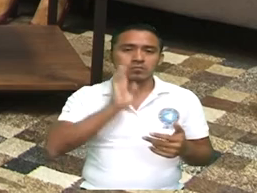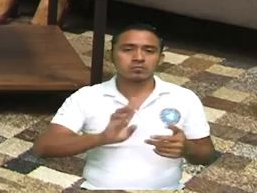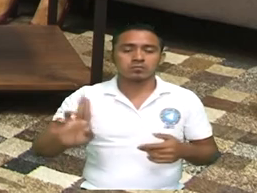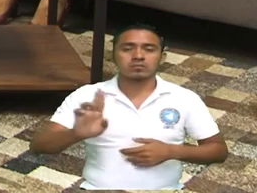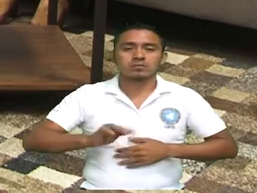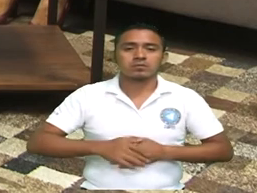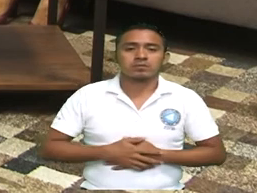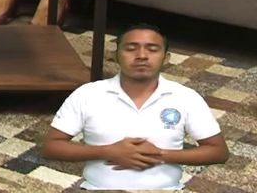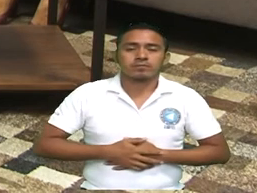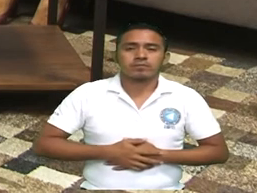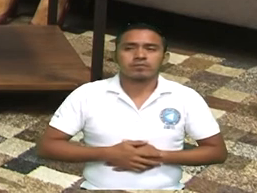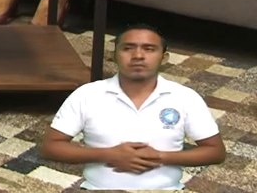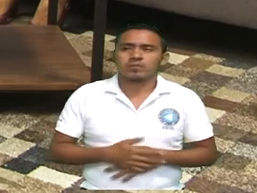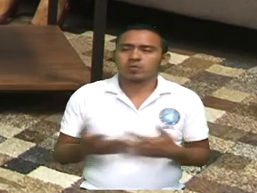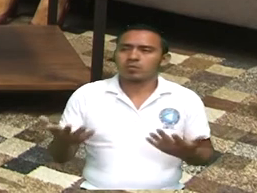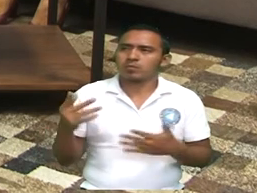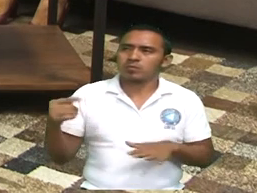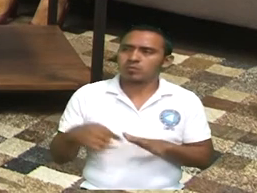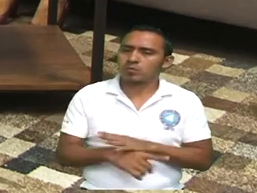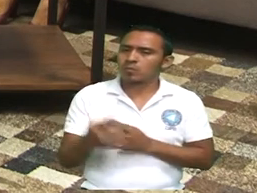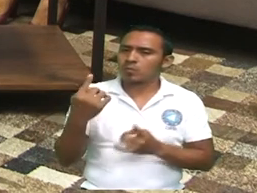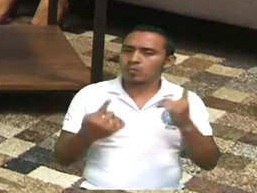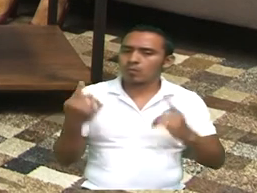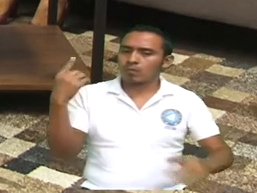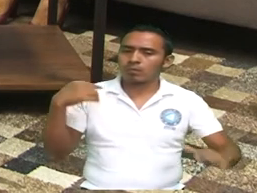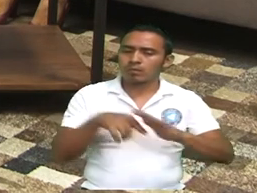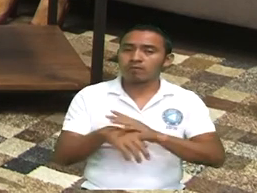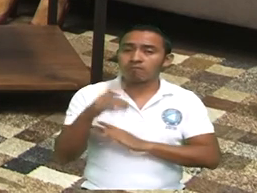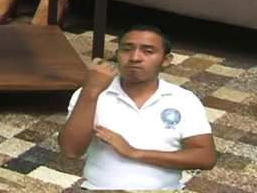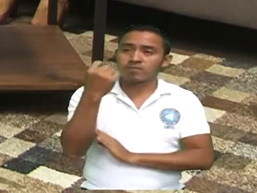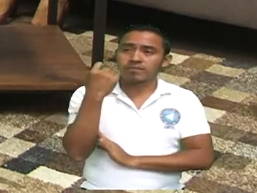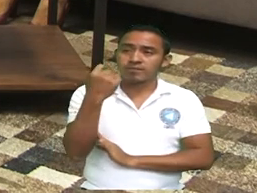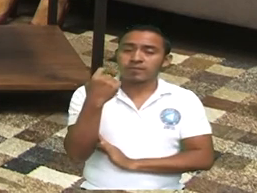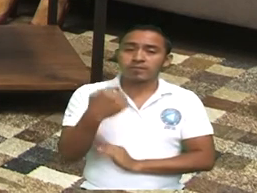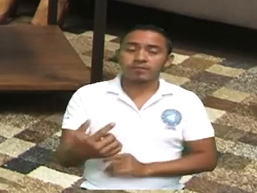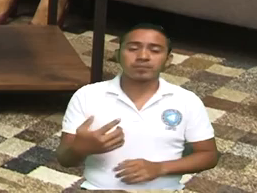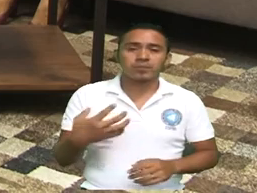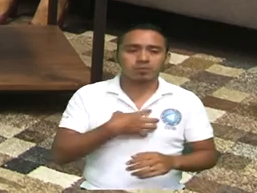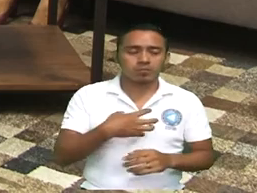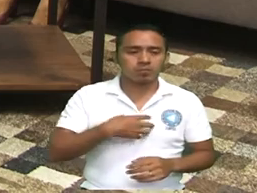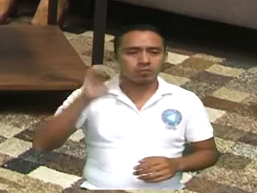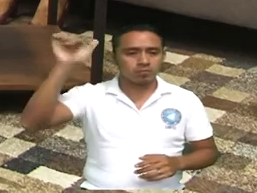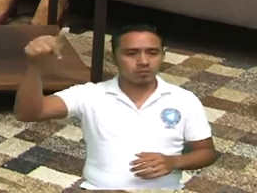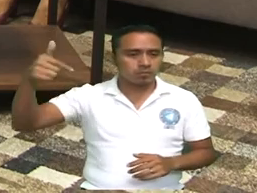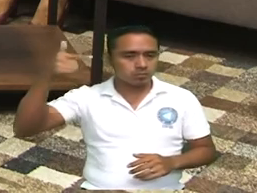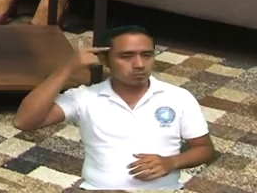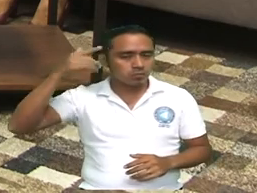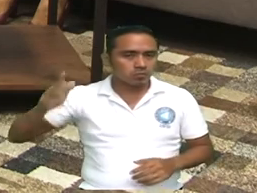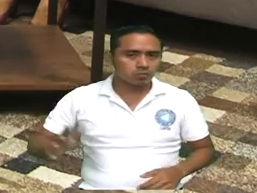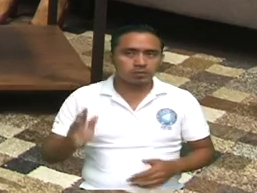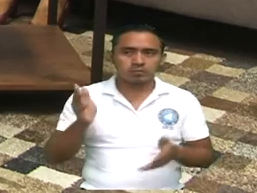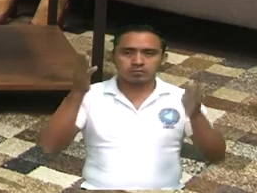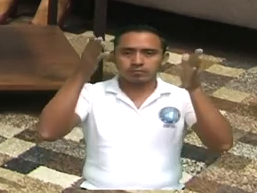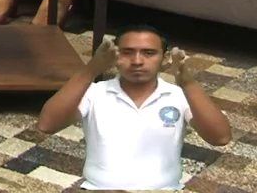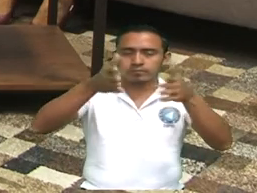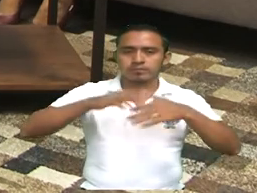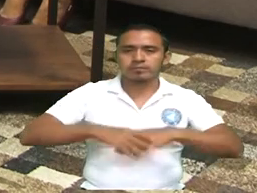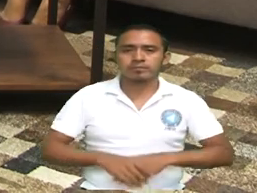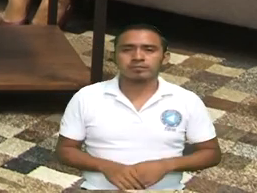universitaria. ¿Qué reto hay todavía pendiente y en los que el gobierno está